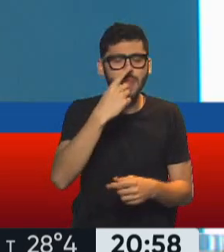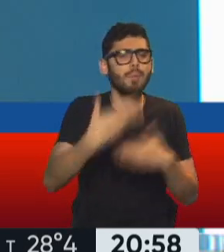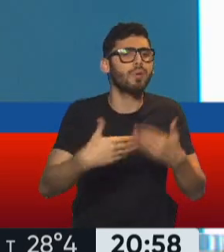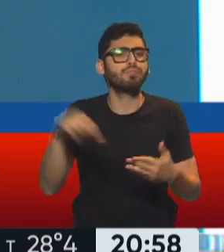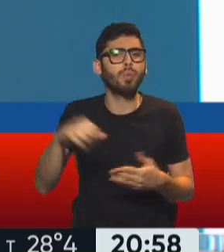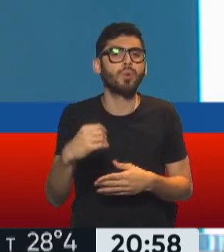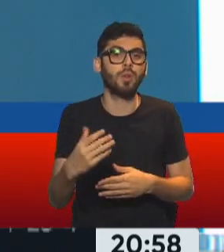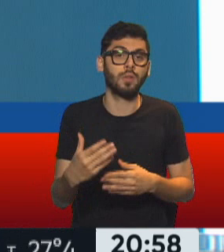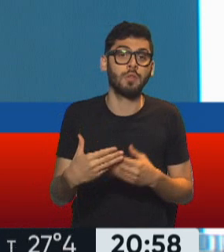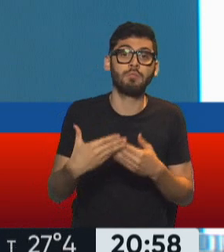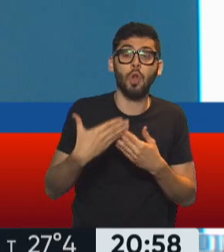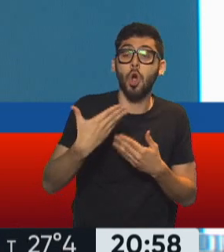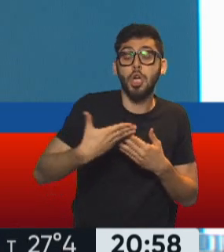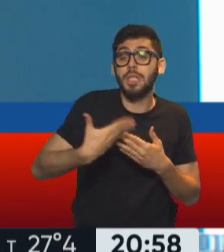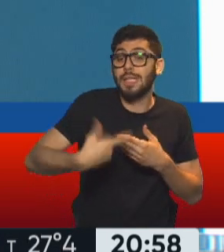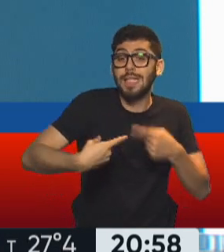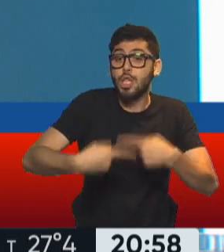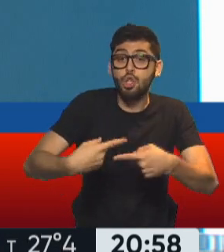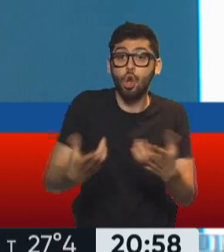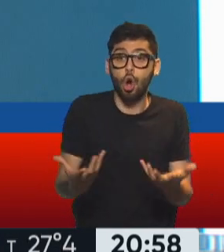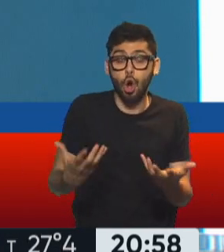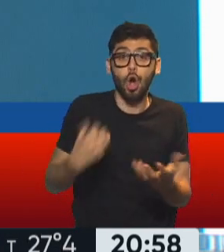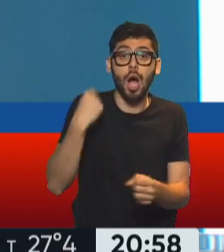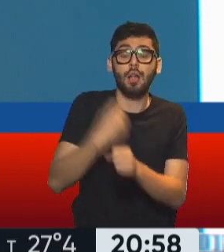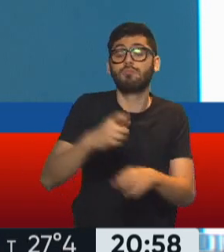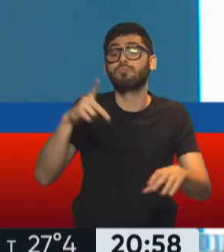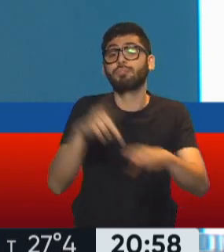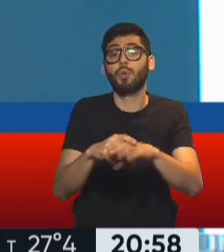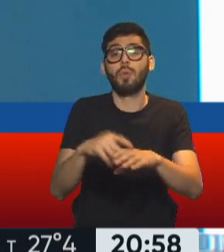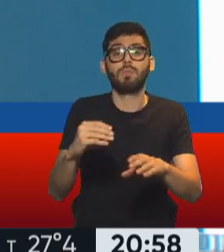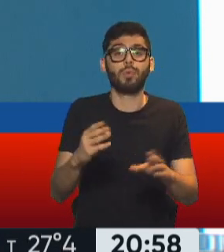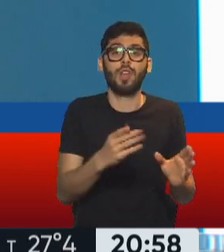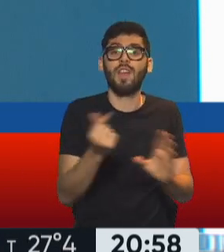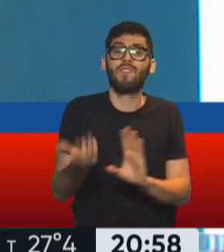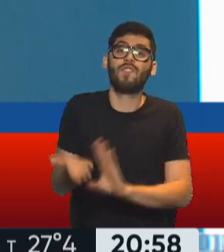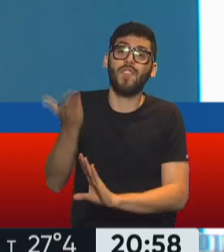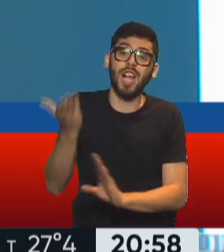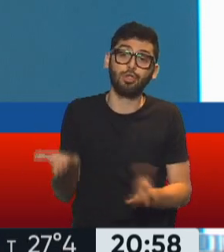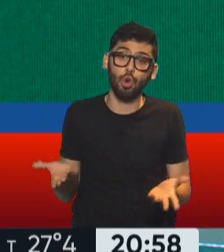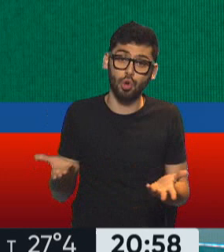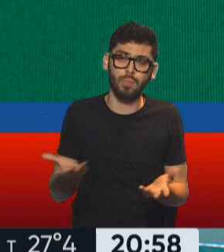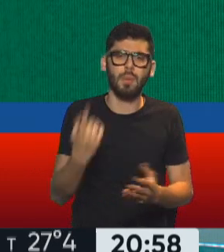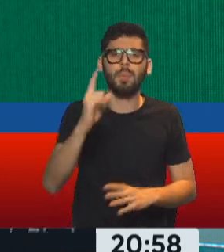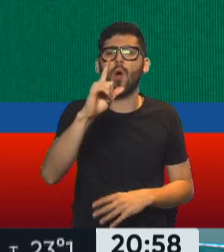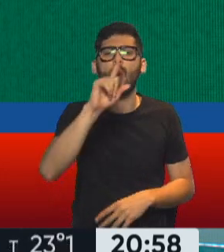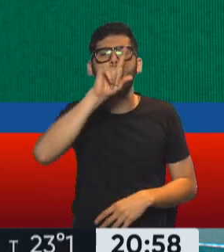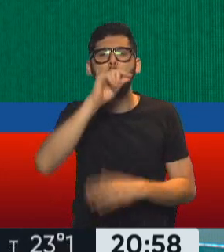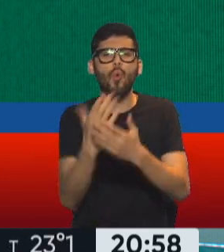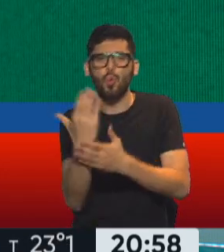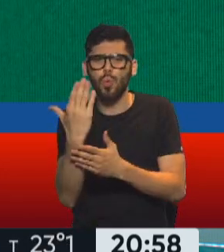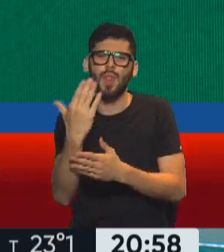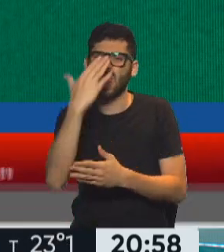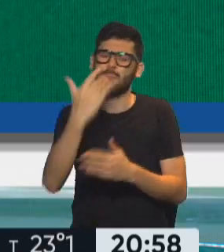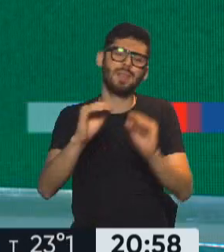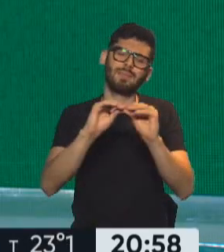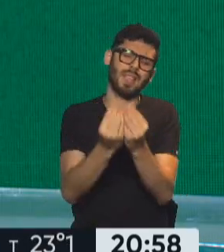después siguió durante mucho tiempo. Después se interrumpe por los procesos pasaron cosas. Vamos a un tuit. Macri. Vamos a un tuit y nos vamos a